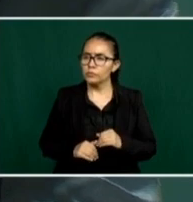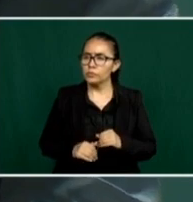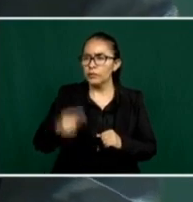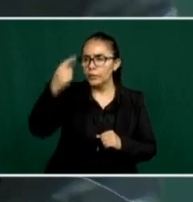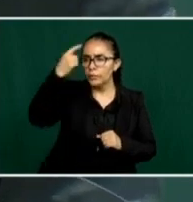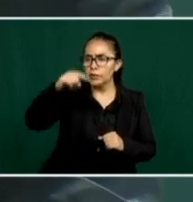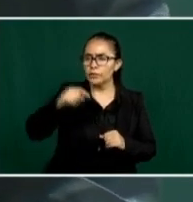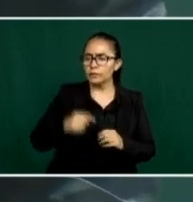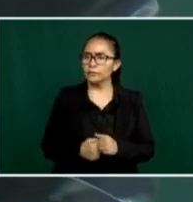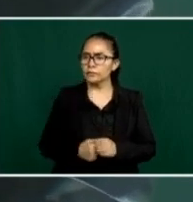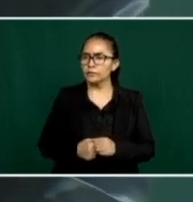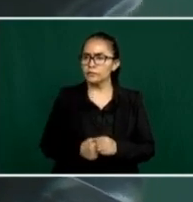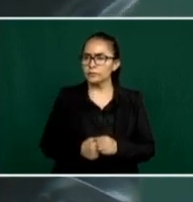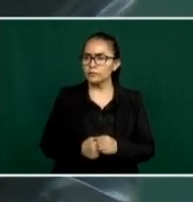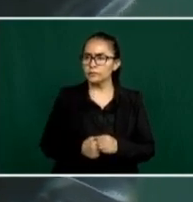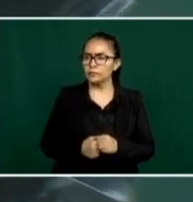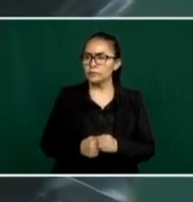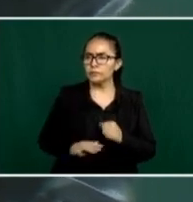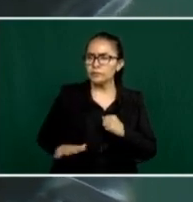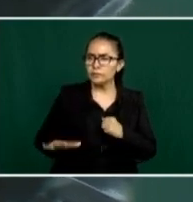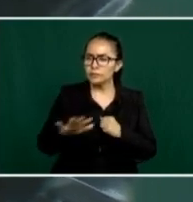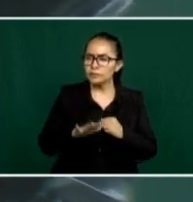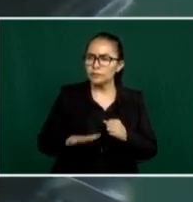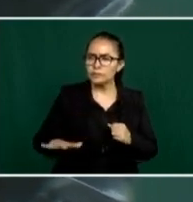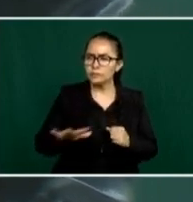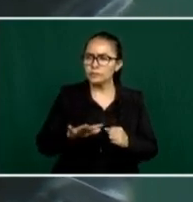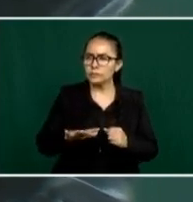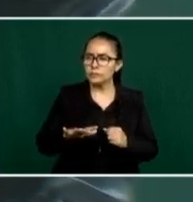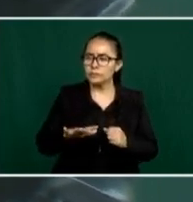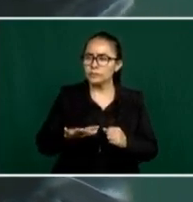para que con chicanadas